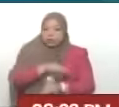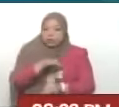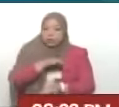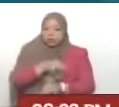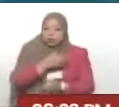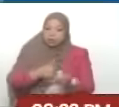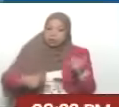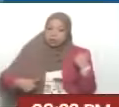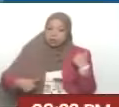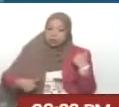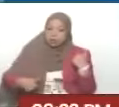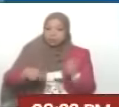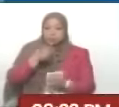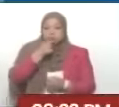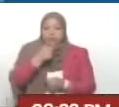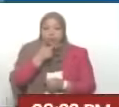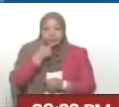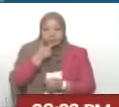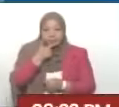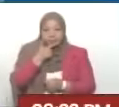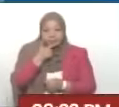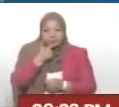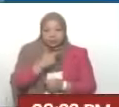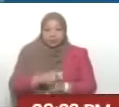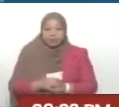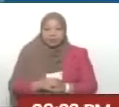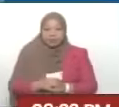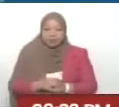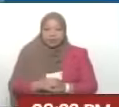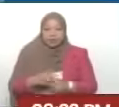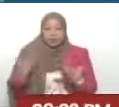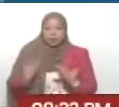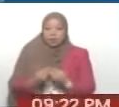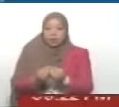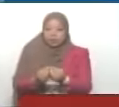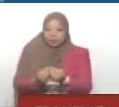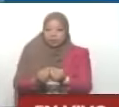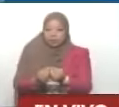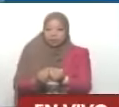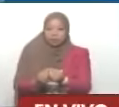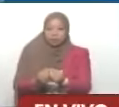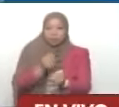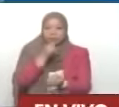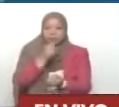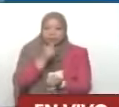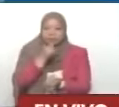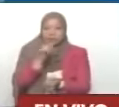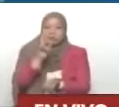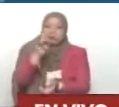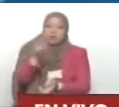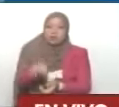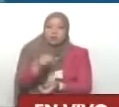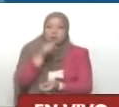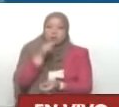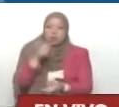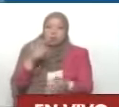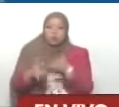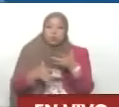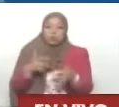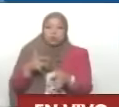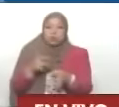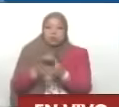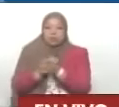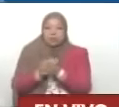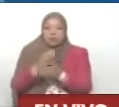experiencia maravillosa. Viene acompañada de su